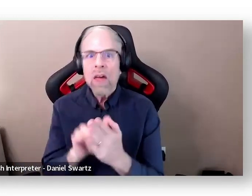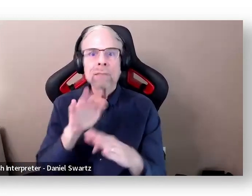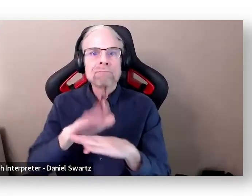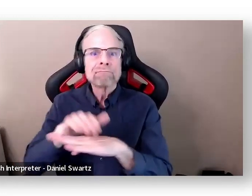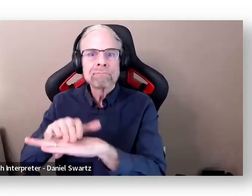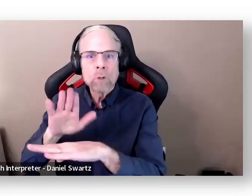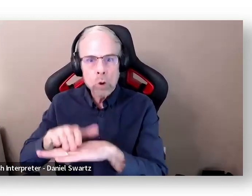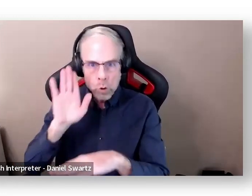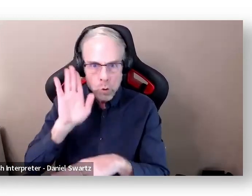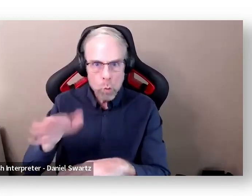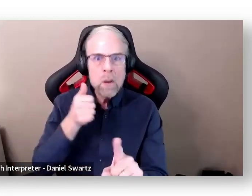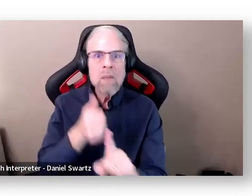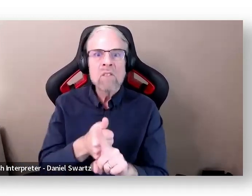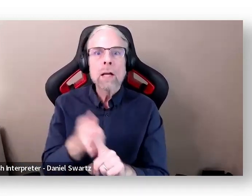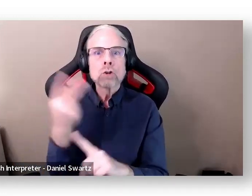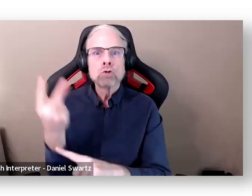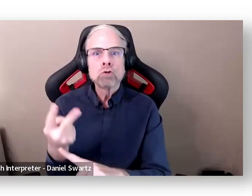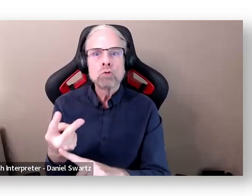su perfil.